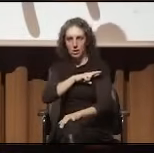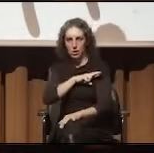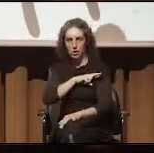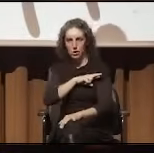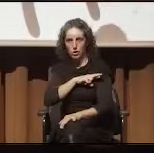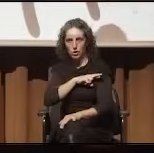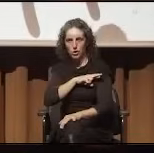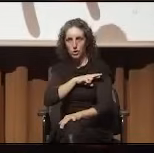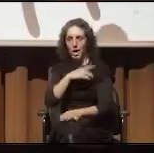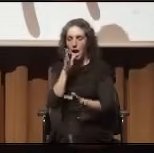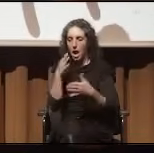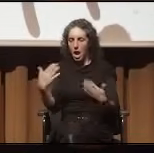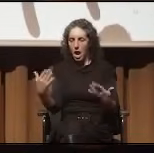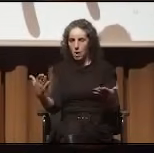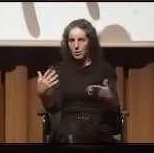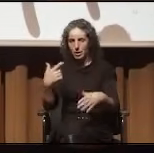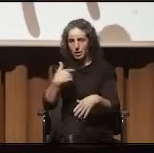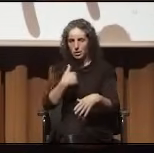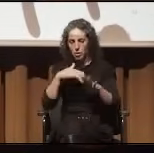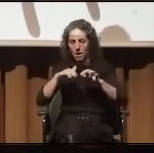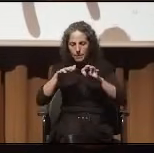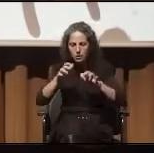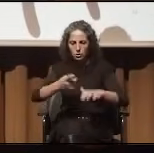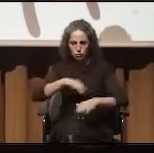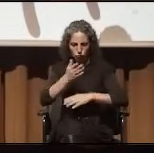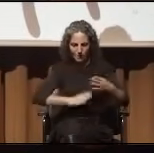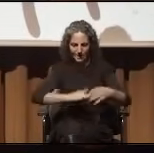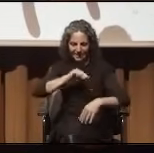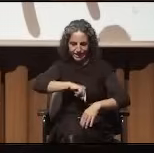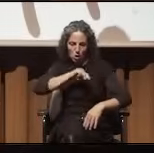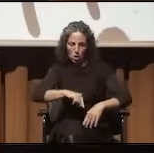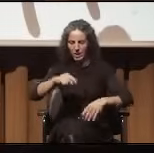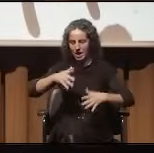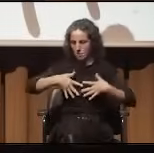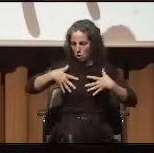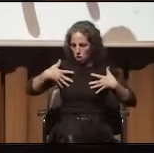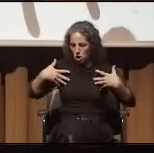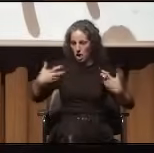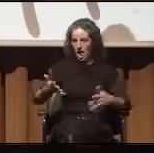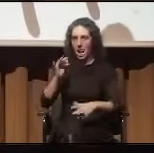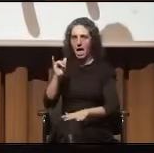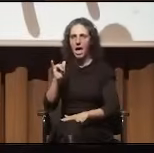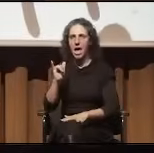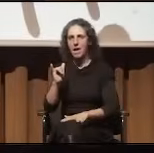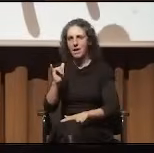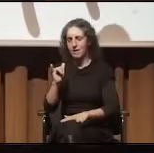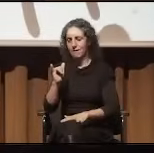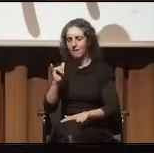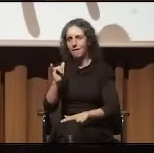que estoy aprendiendo que somos una parte psicológica, emocional, la educación emocional, y